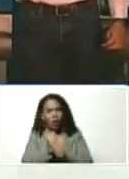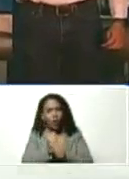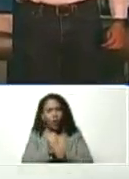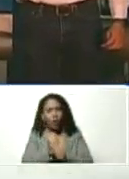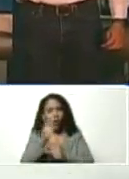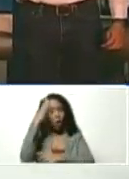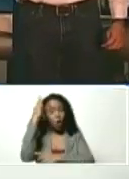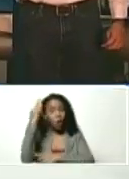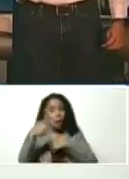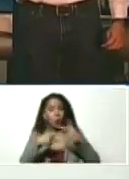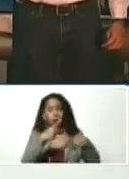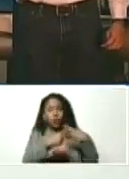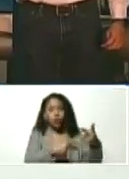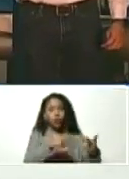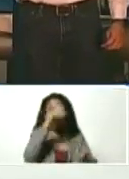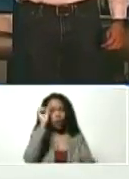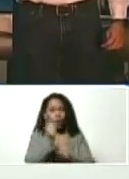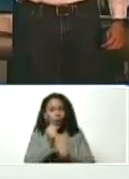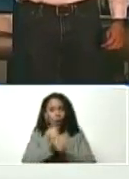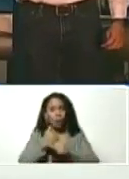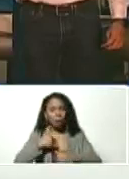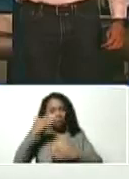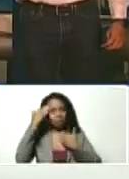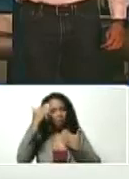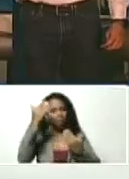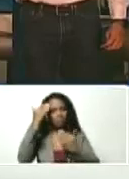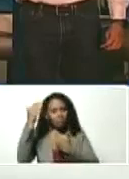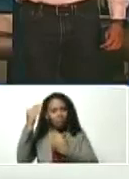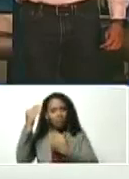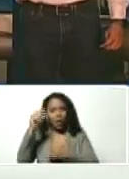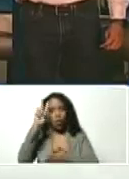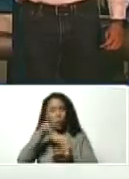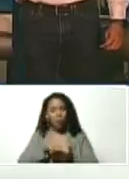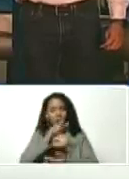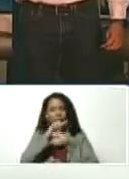los consejos productivos de los trabajadores. Mi saludo a los